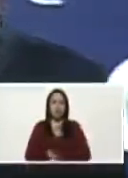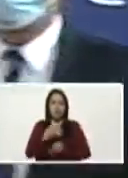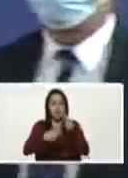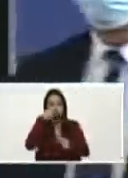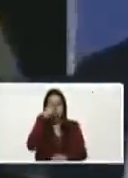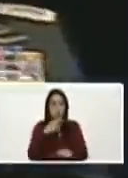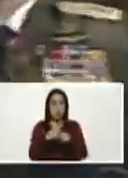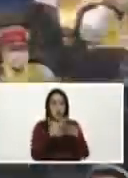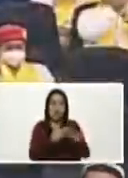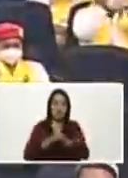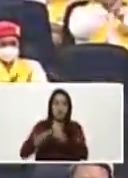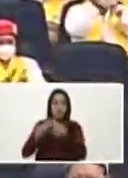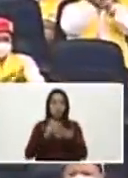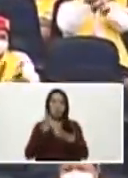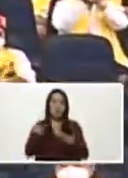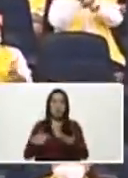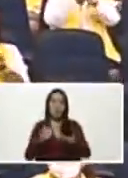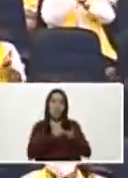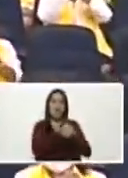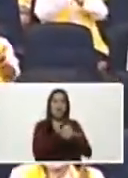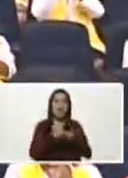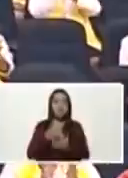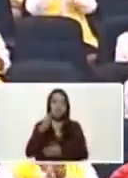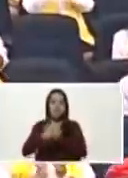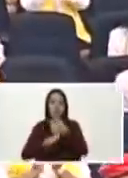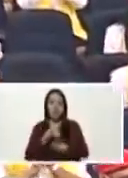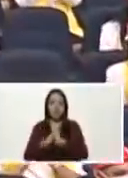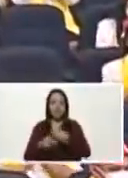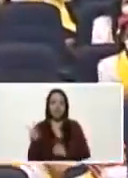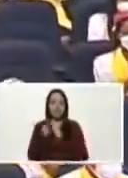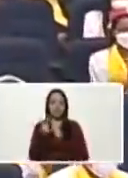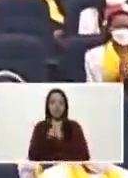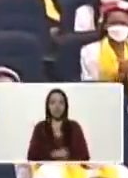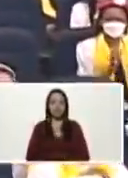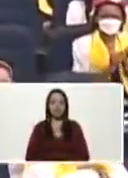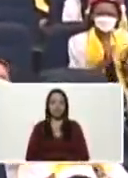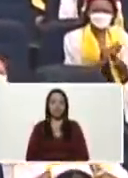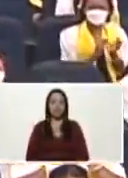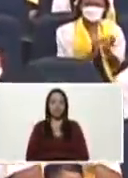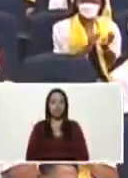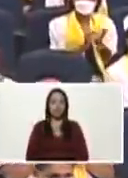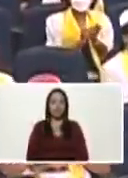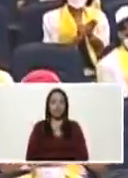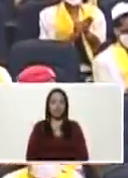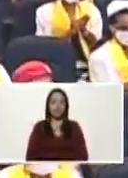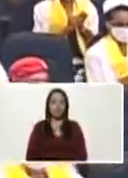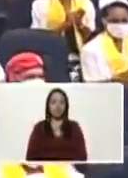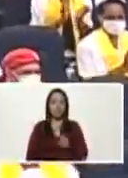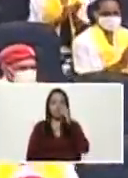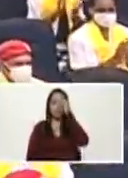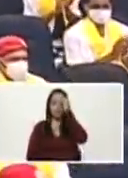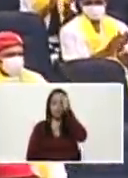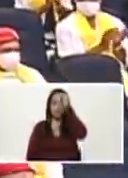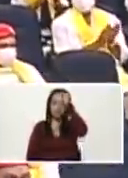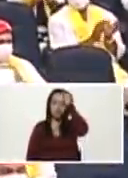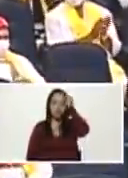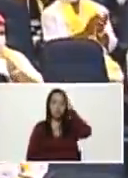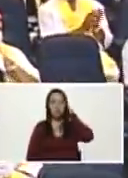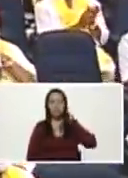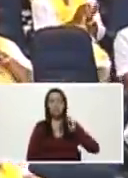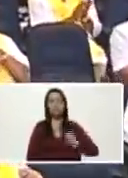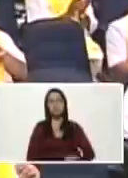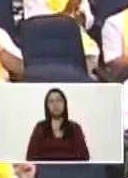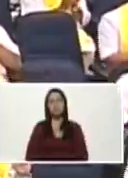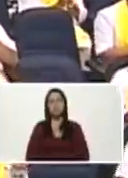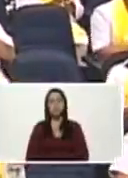a la República Bolivariana de Venezuela. Leandro Narciso Aular Arraiz, Ailis Gabriela Rodríguez Rodríguez, Lai Pinec